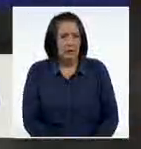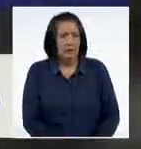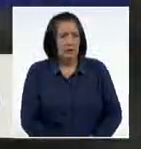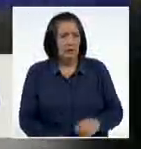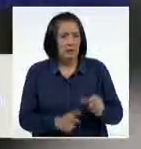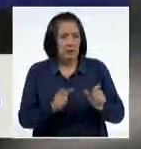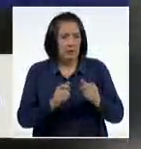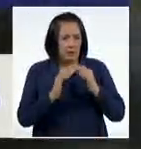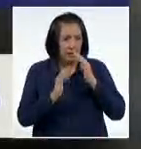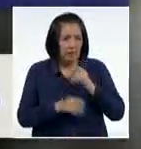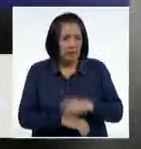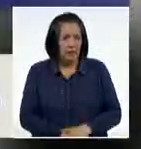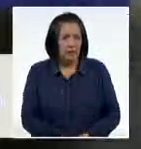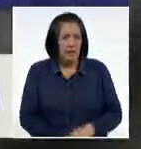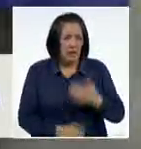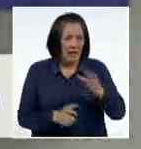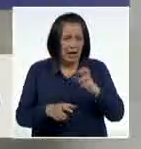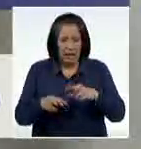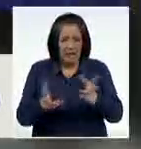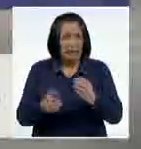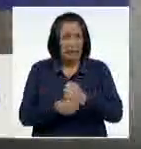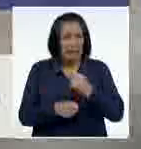¡Malditos! ¡Deja de trabajar la gente!